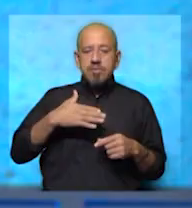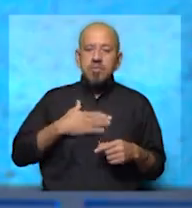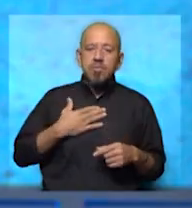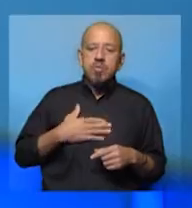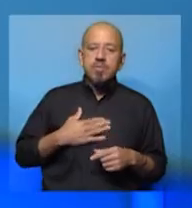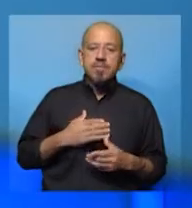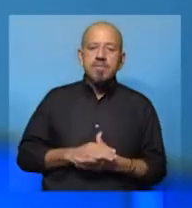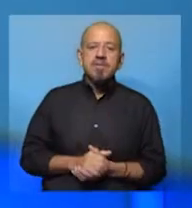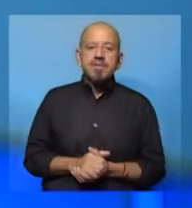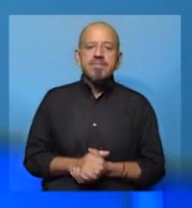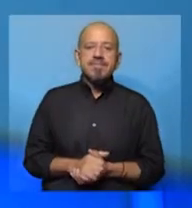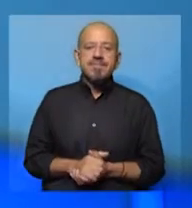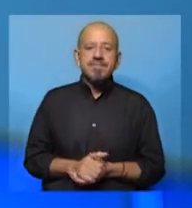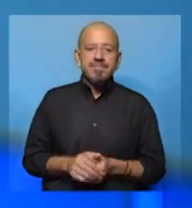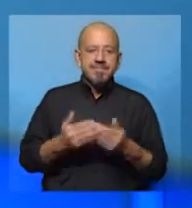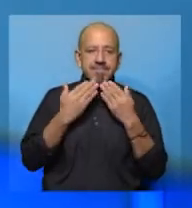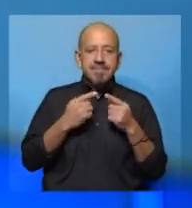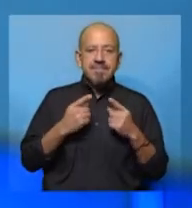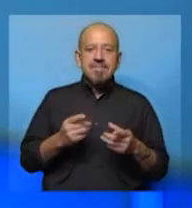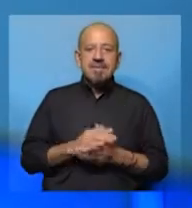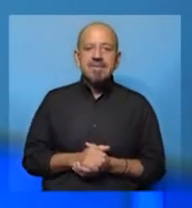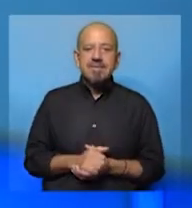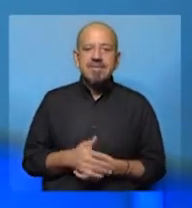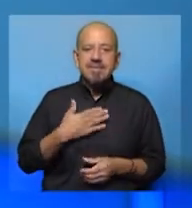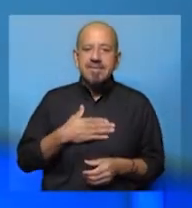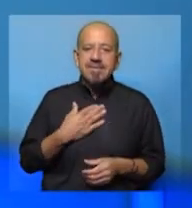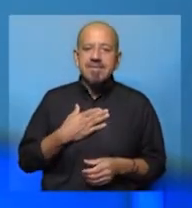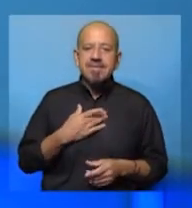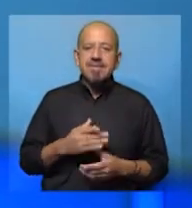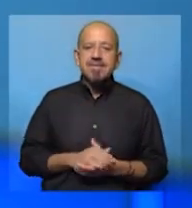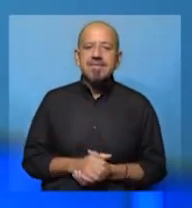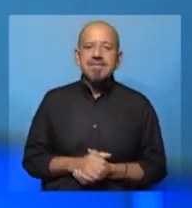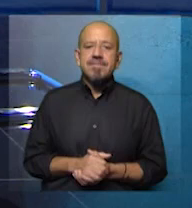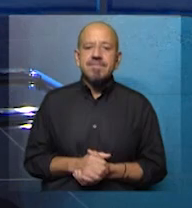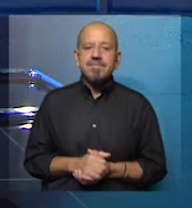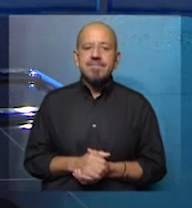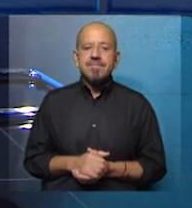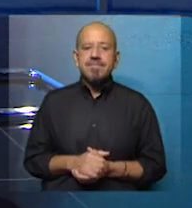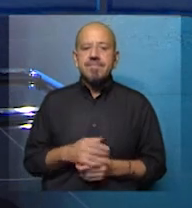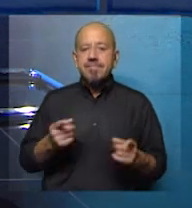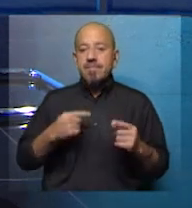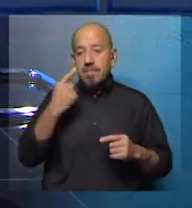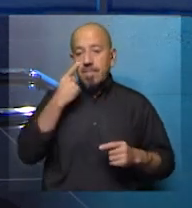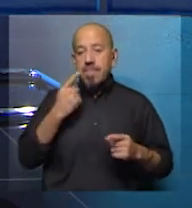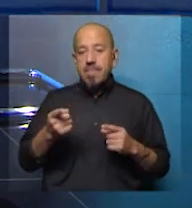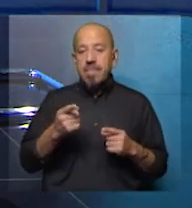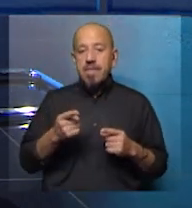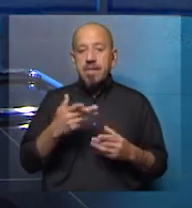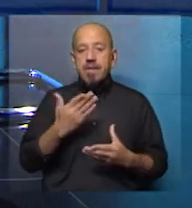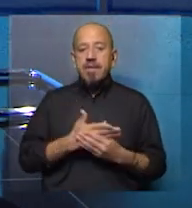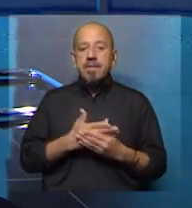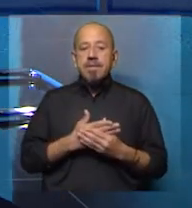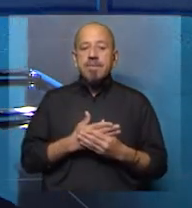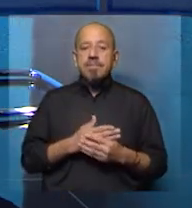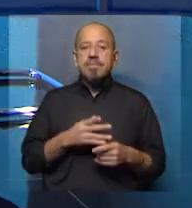la Cómo estás bienvenida Muchas gracias y es un gusto para mí estar aquí realmente Bueno ahí veíamos fuimos al archivo una nota que